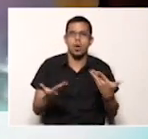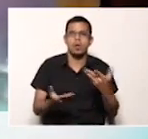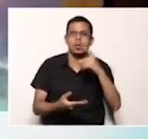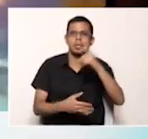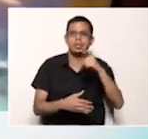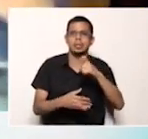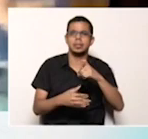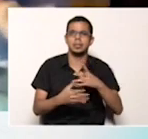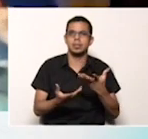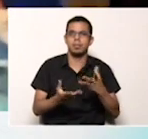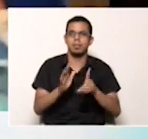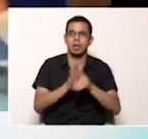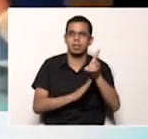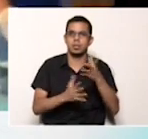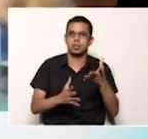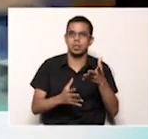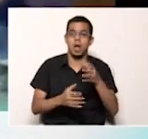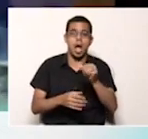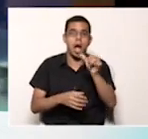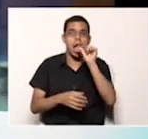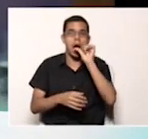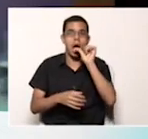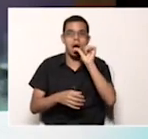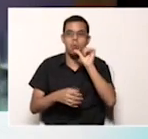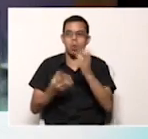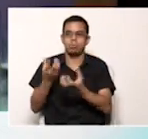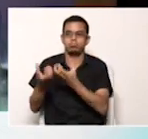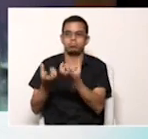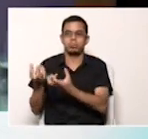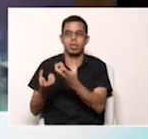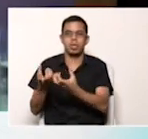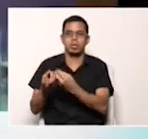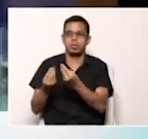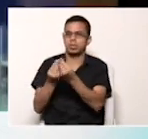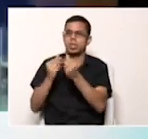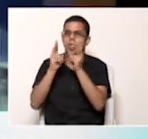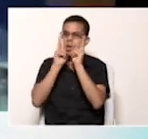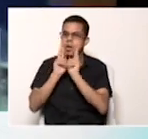son agua destilada, alcohol etílico,